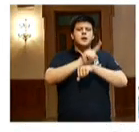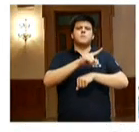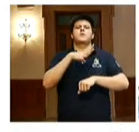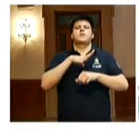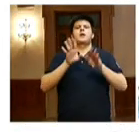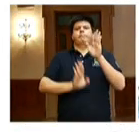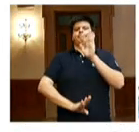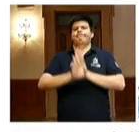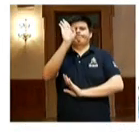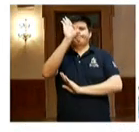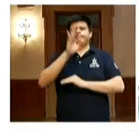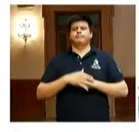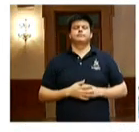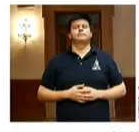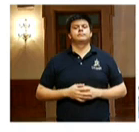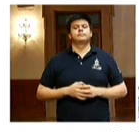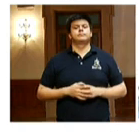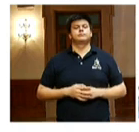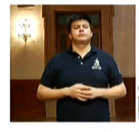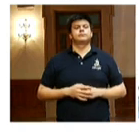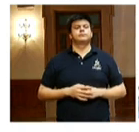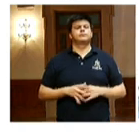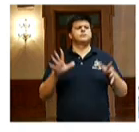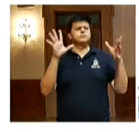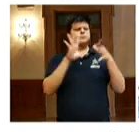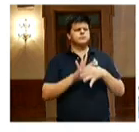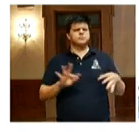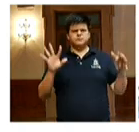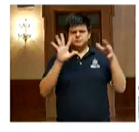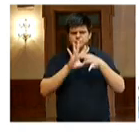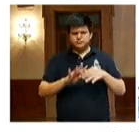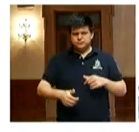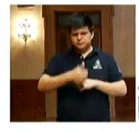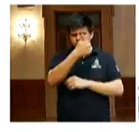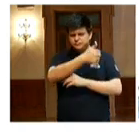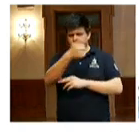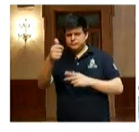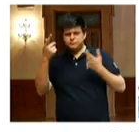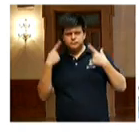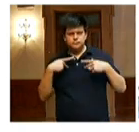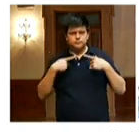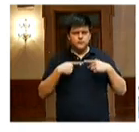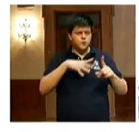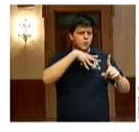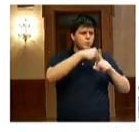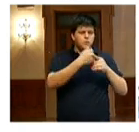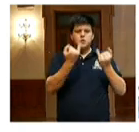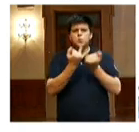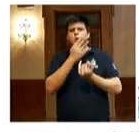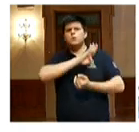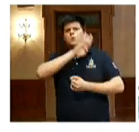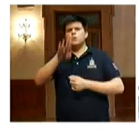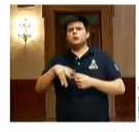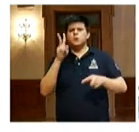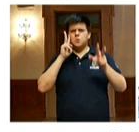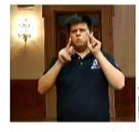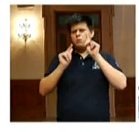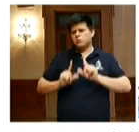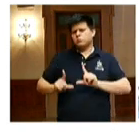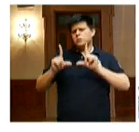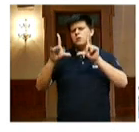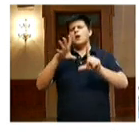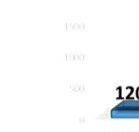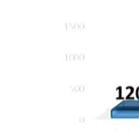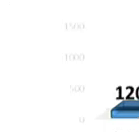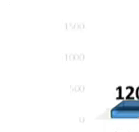estado el desglose por casos y defunciones es como sigue sigue habiendo